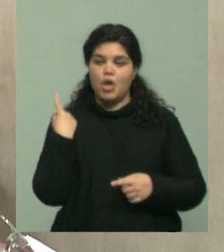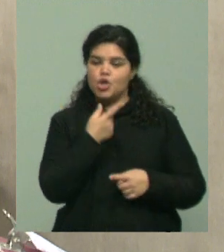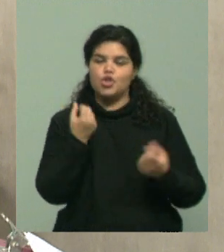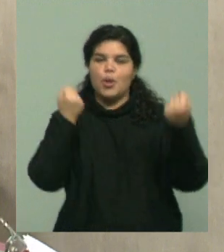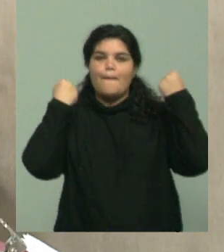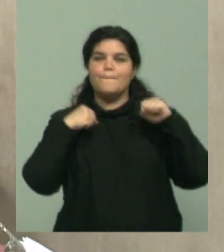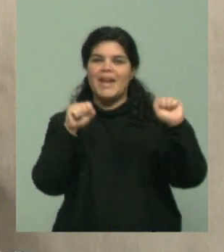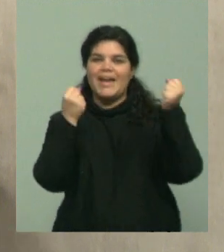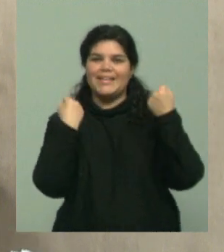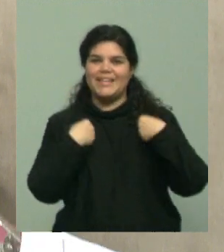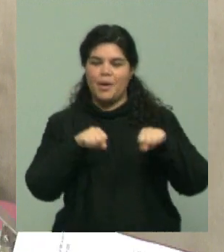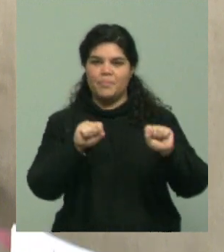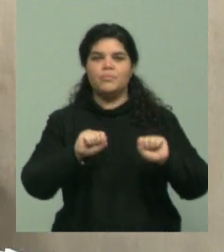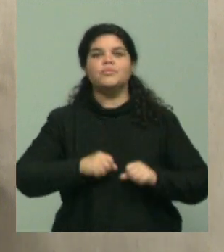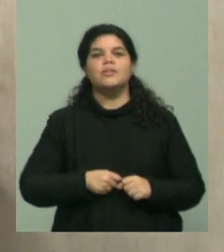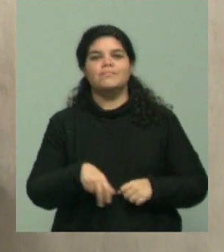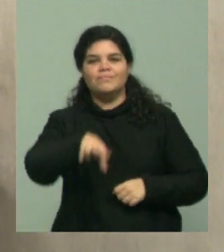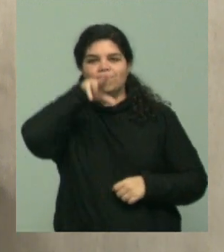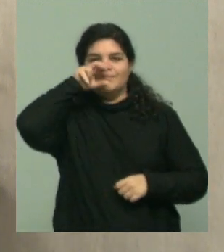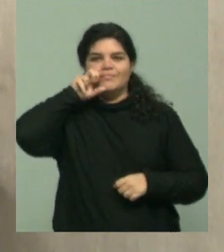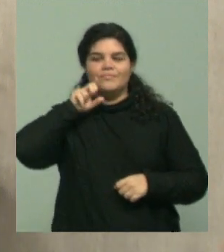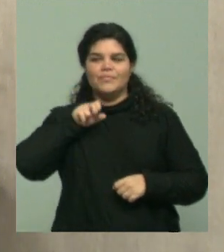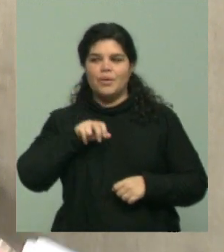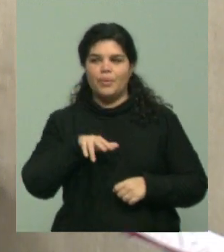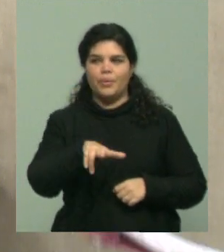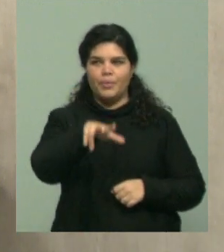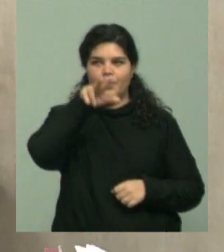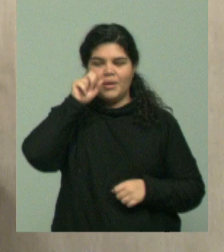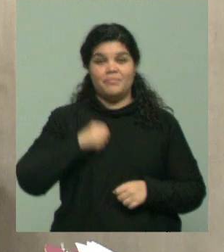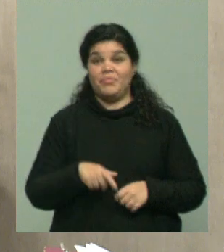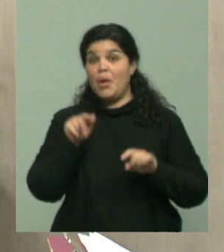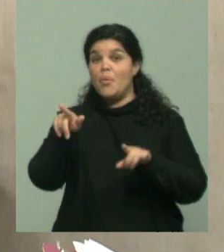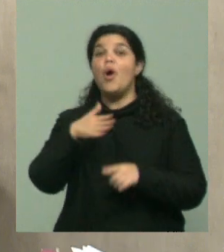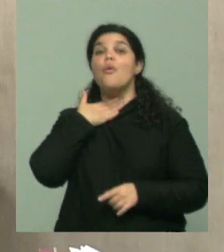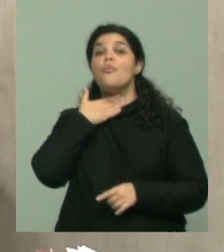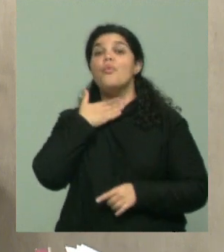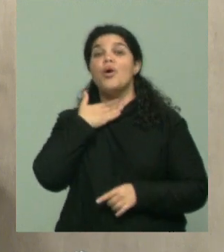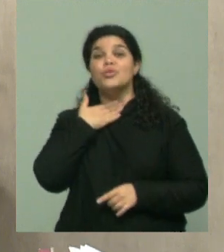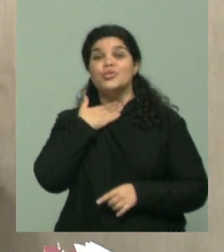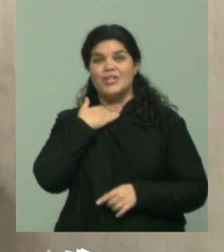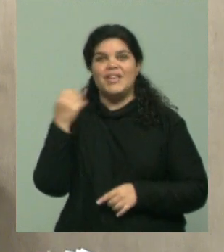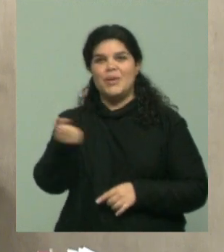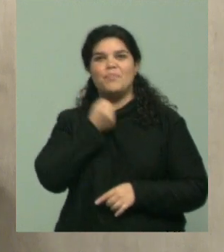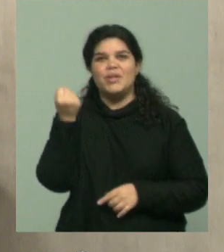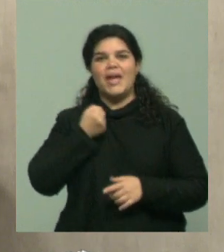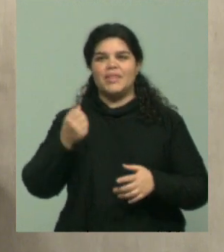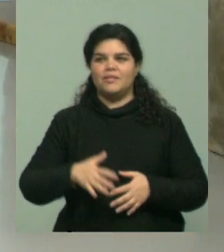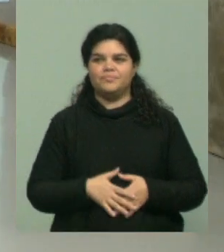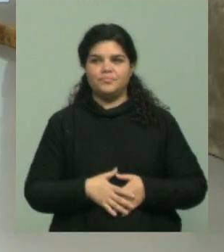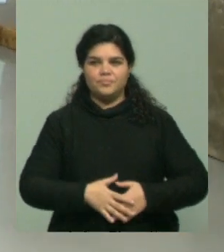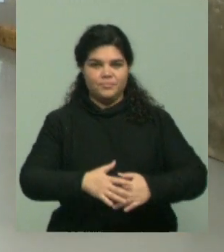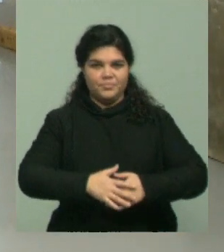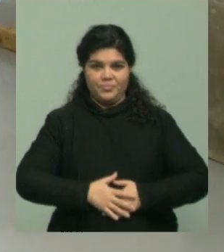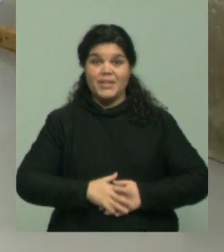la respiración abdominal. A ver. Y por ahí, bueno, a vos te va a venir muy bien que usas mucho la voz. El aparato fonador. Uh-huh. Entonces, llevamos las